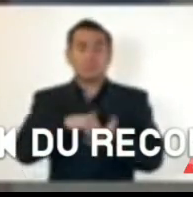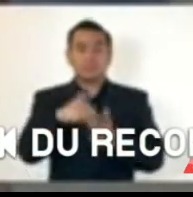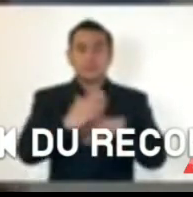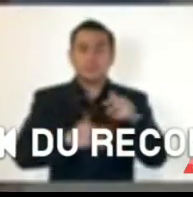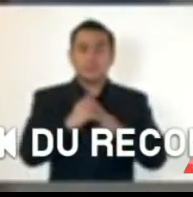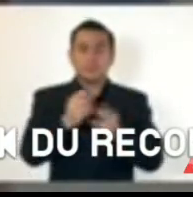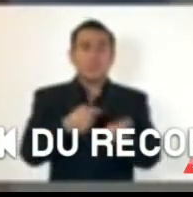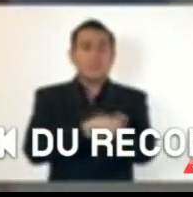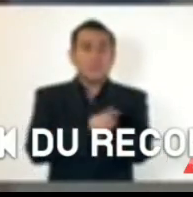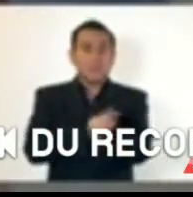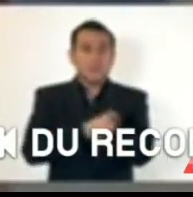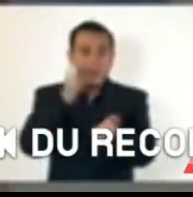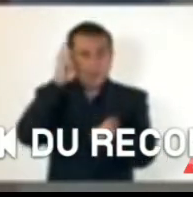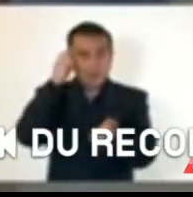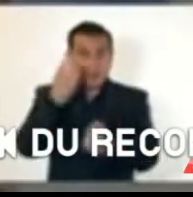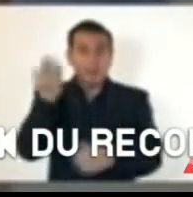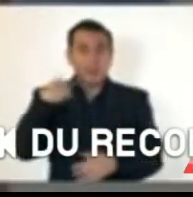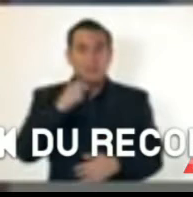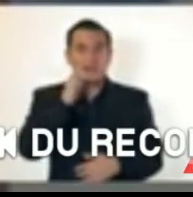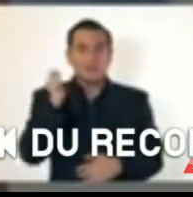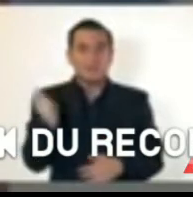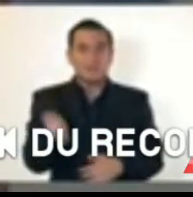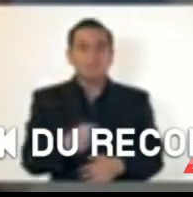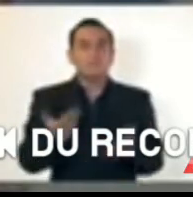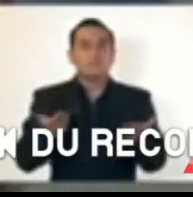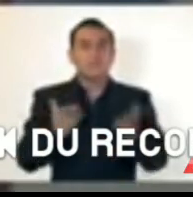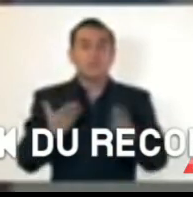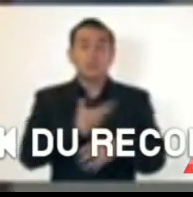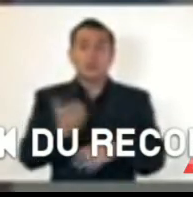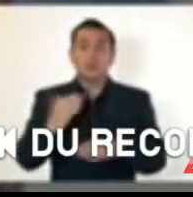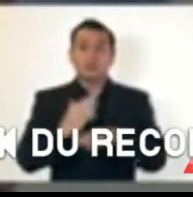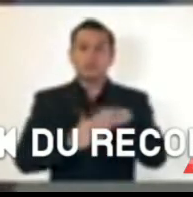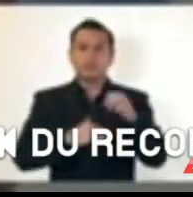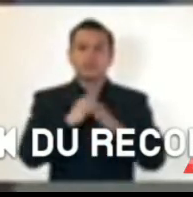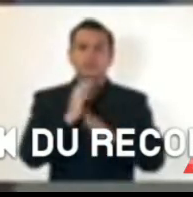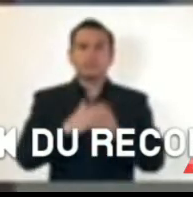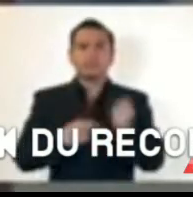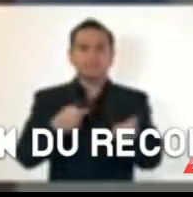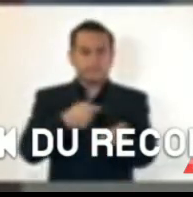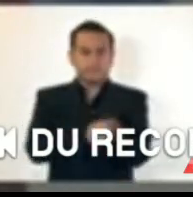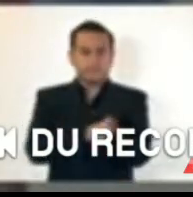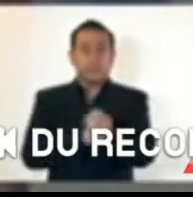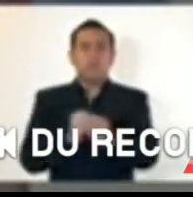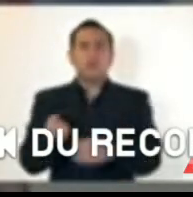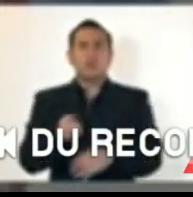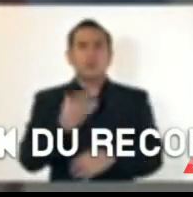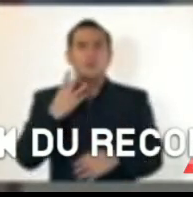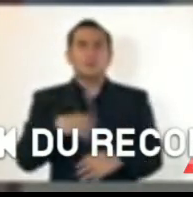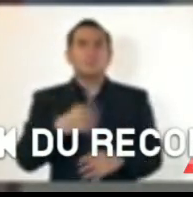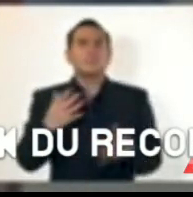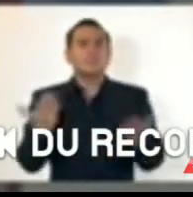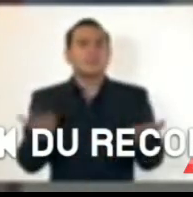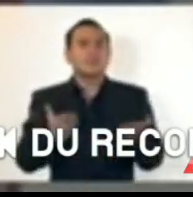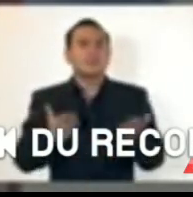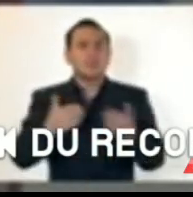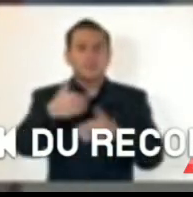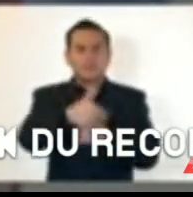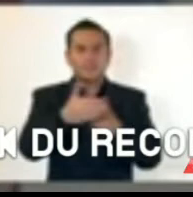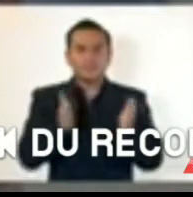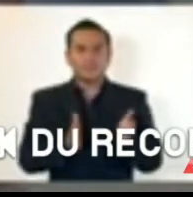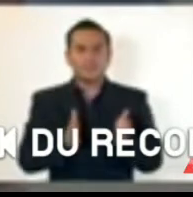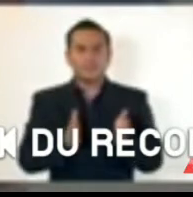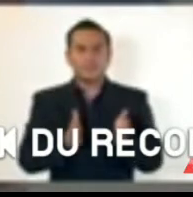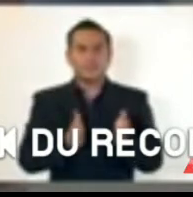extremos de presidente por salvarles la vida a ellos mismos es una estupidez, en serio, de parte de la gente.